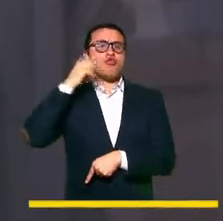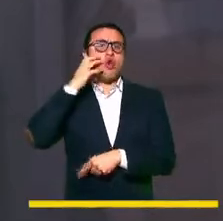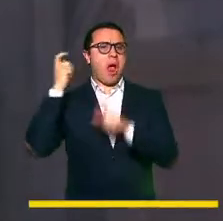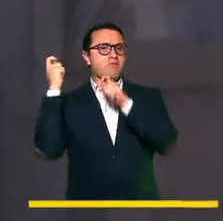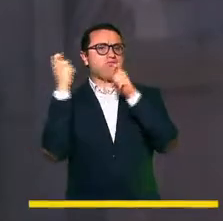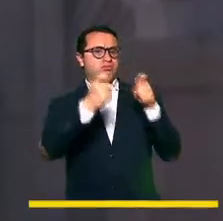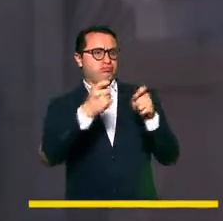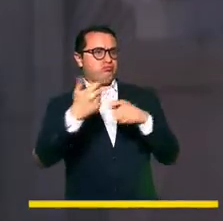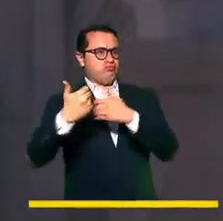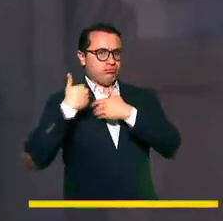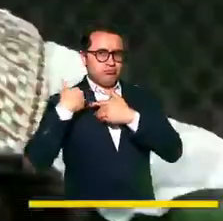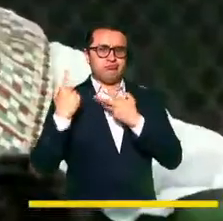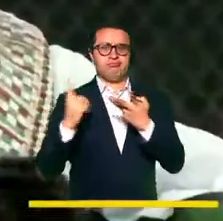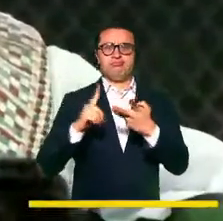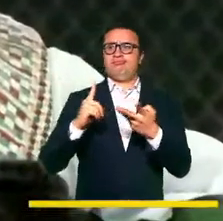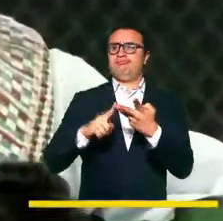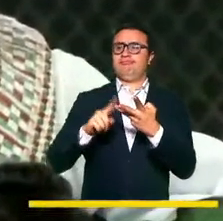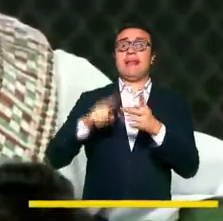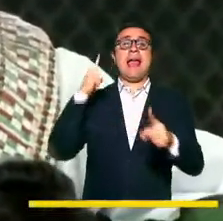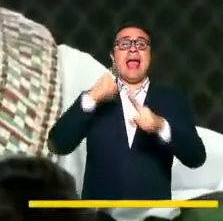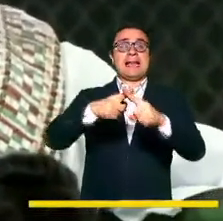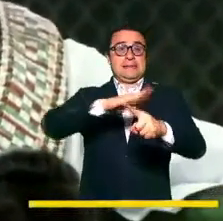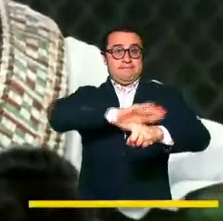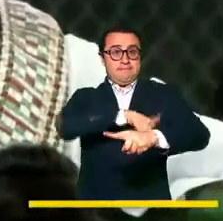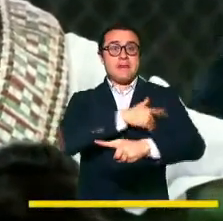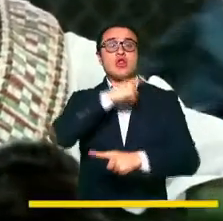con los exministros que él puso,